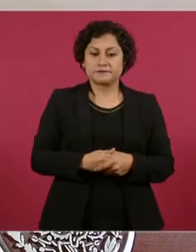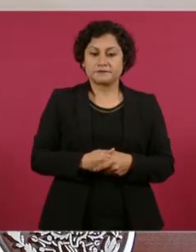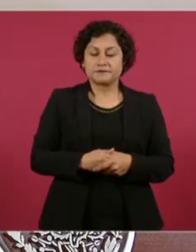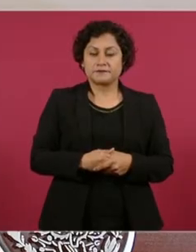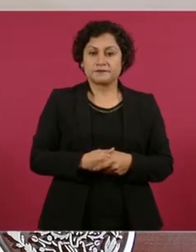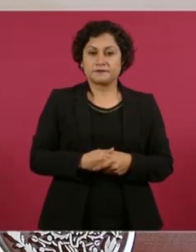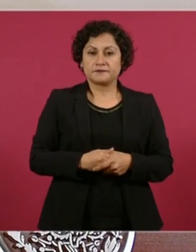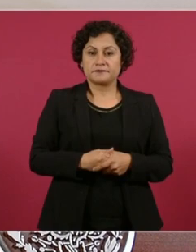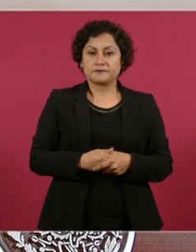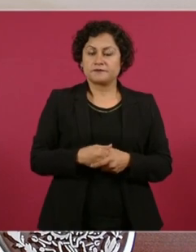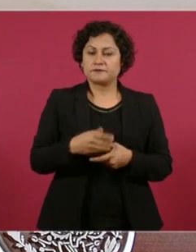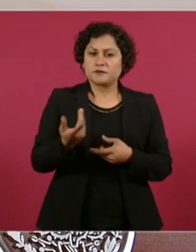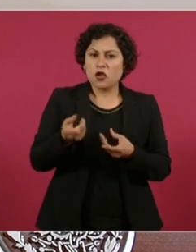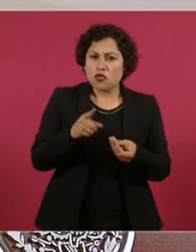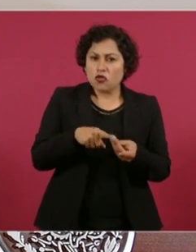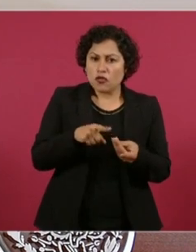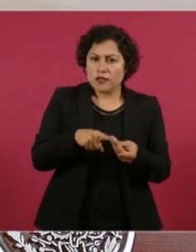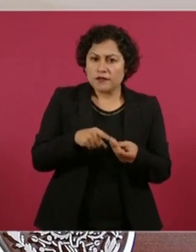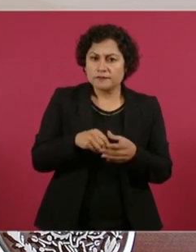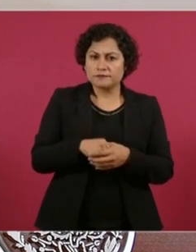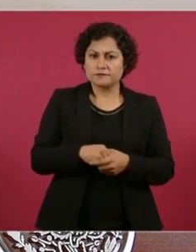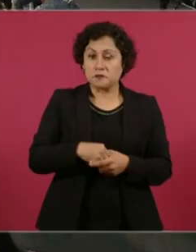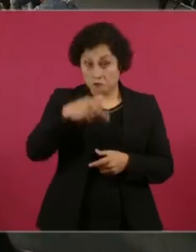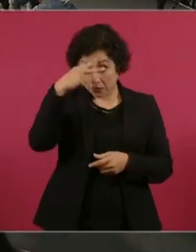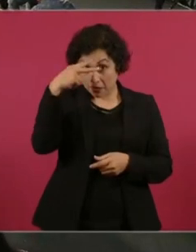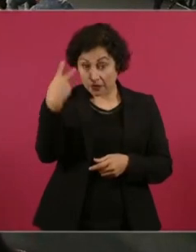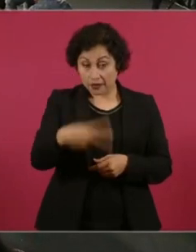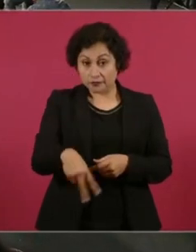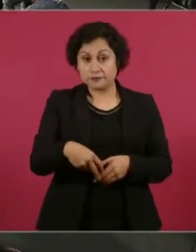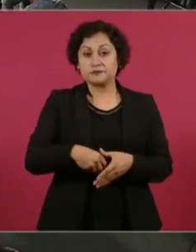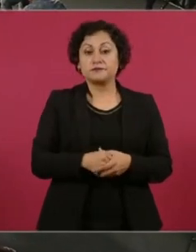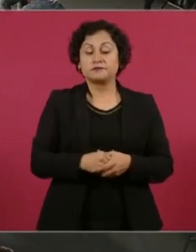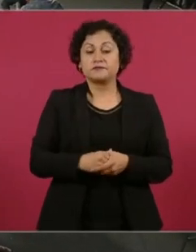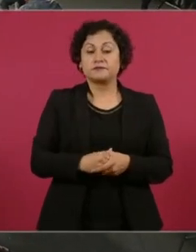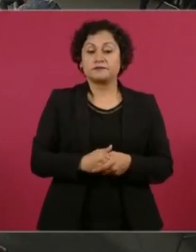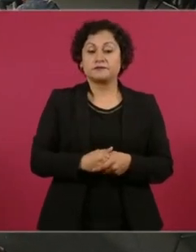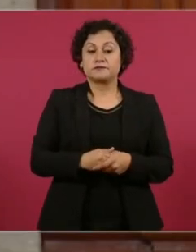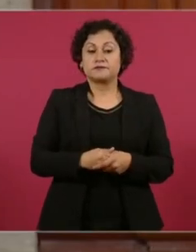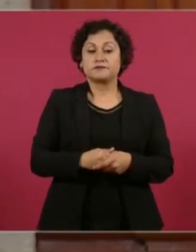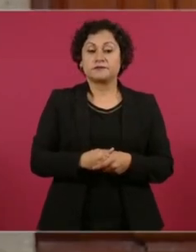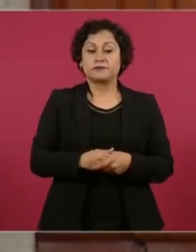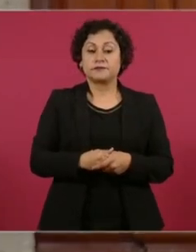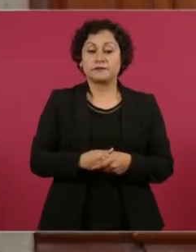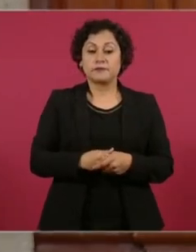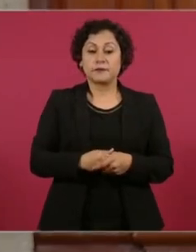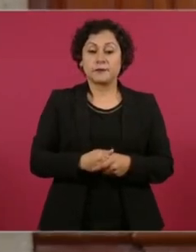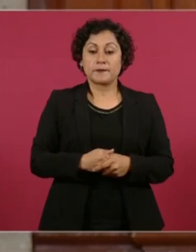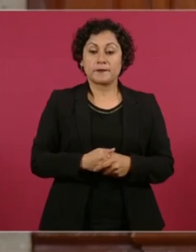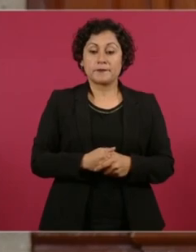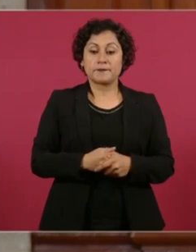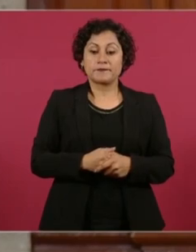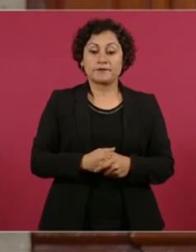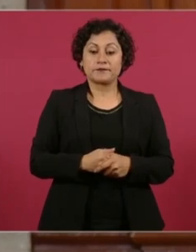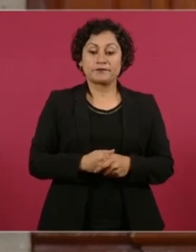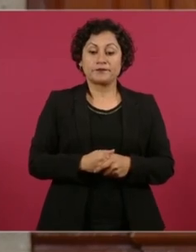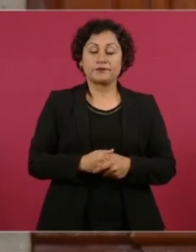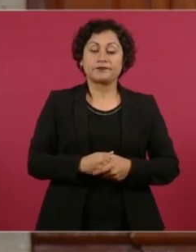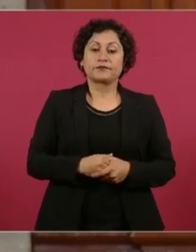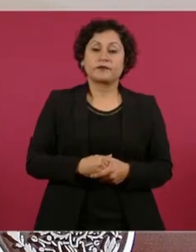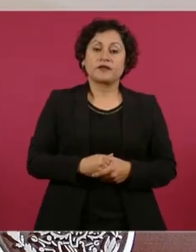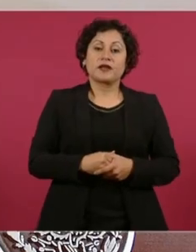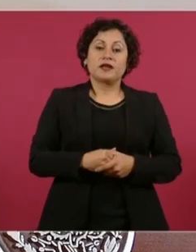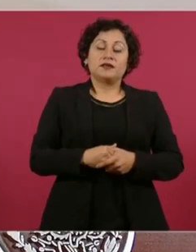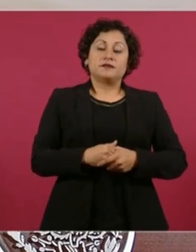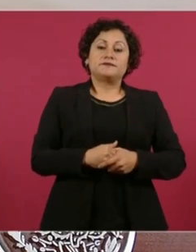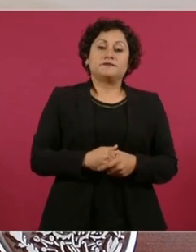él? Mexicano. Mexicano. Y es de Milei Inteligencia Artificial, es su empresa. Y es que sí. Viene